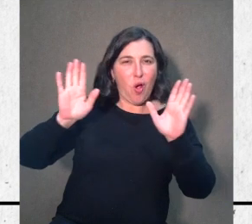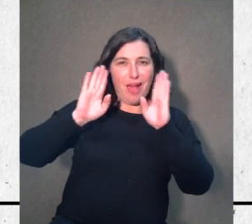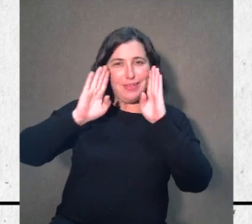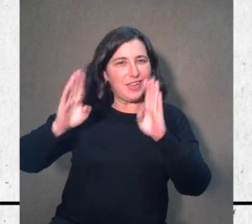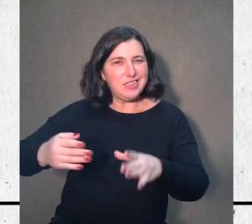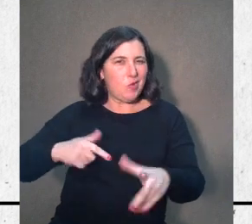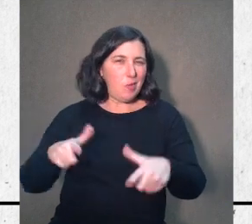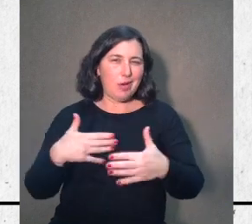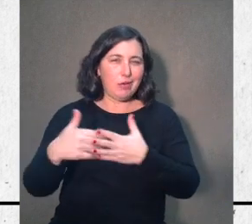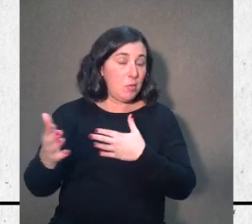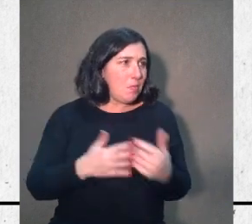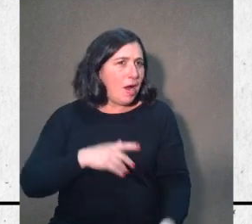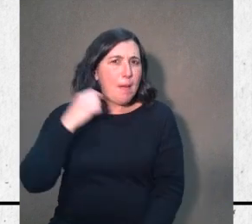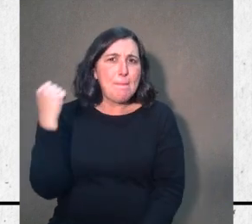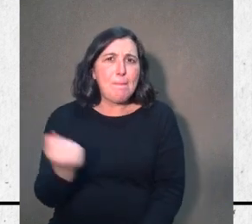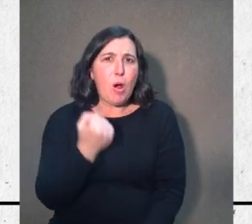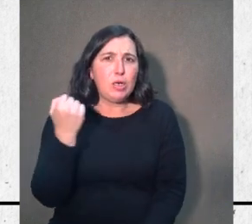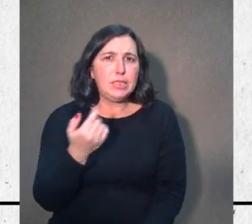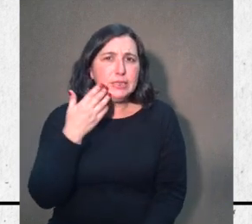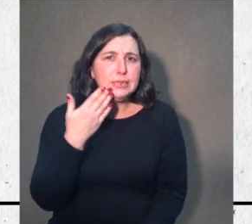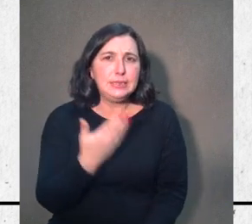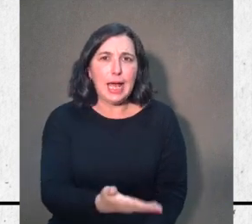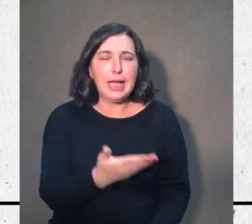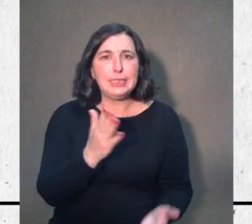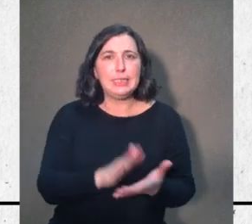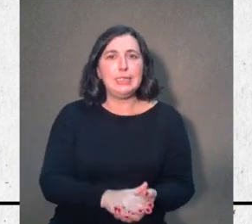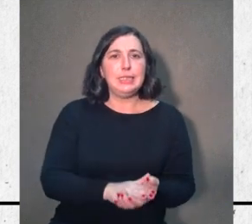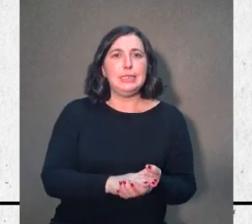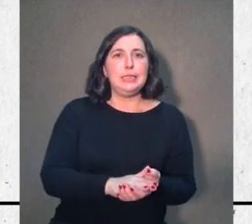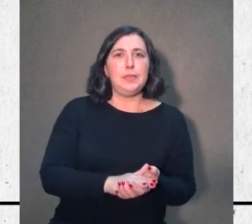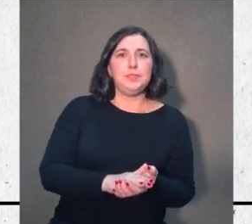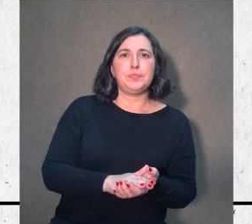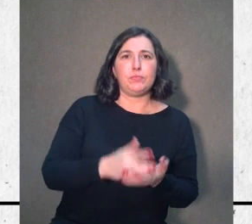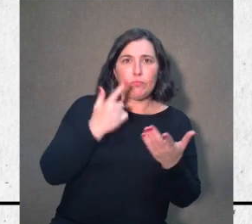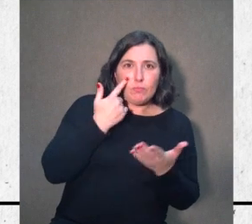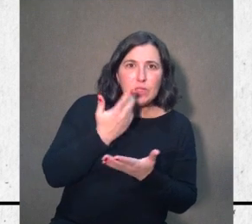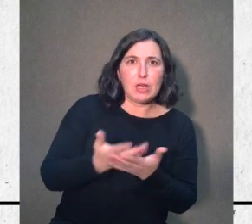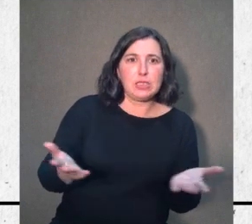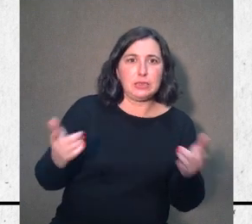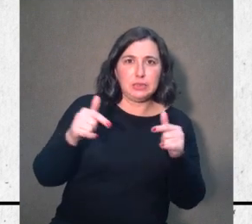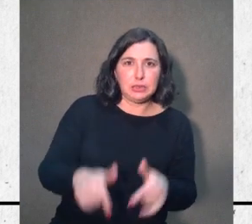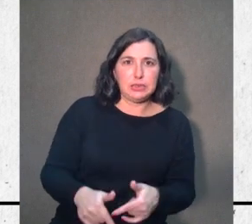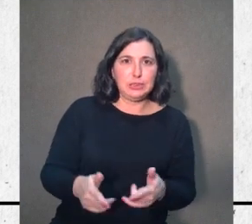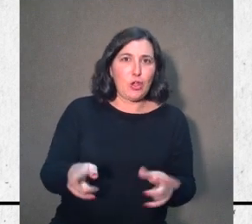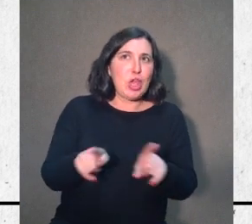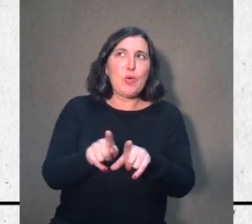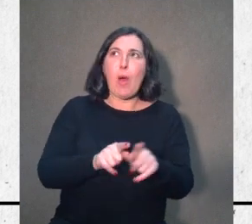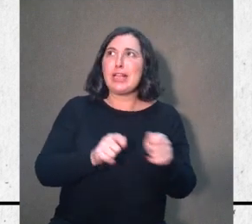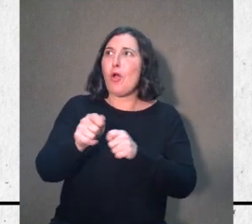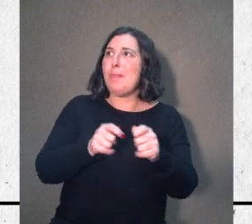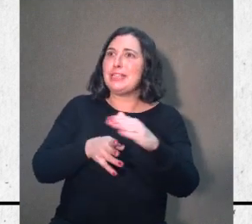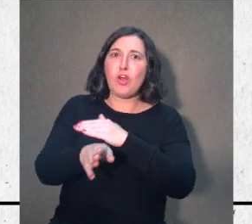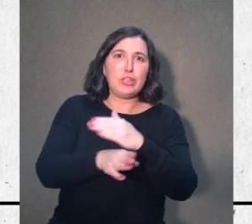como alguien te recibe desde cuando entras a un comercio, ¿verdad? Que parece que la gente no todo el mundo percibe eso.